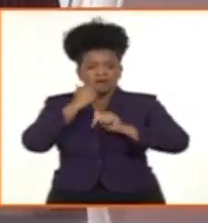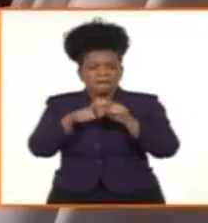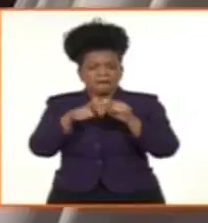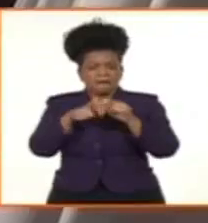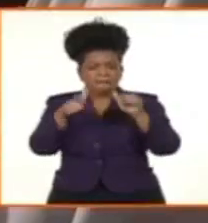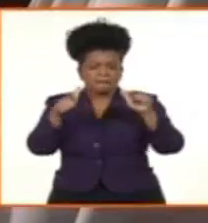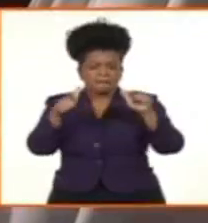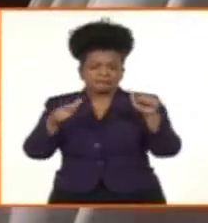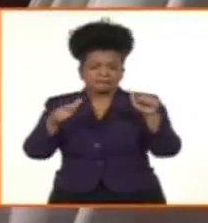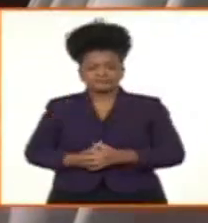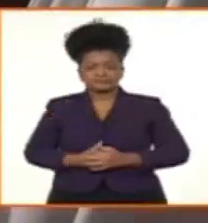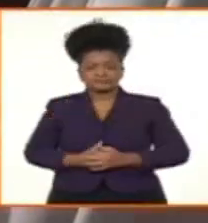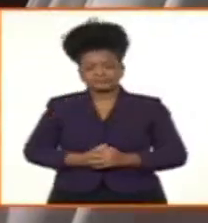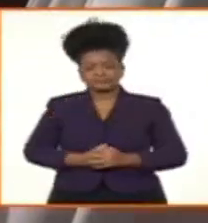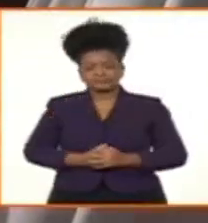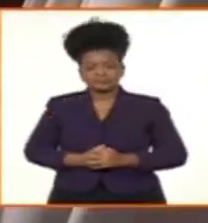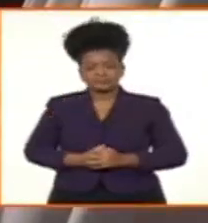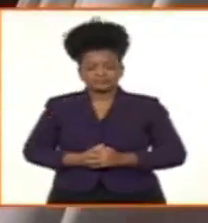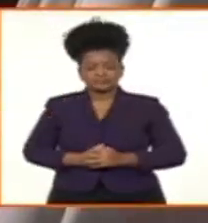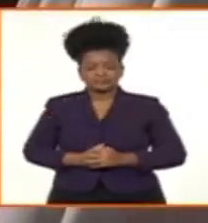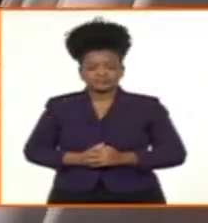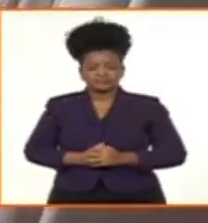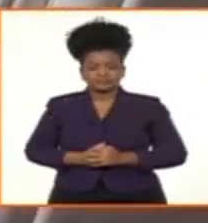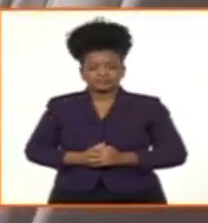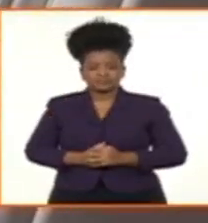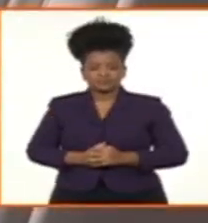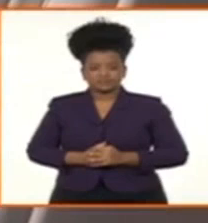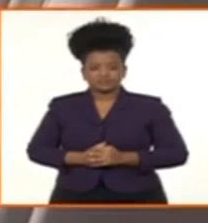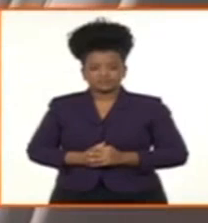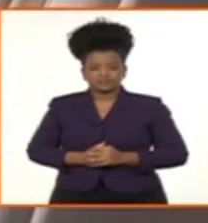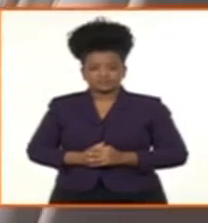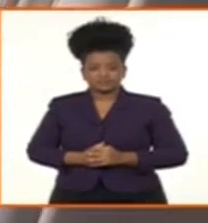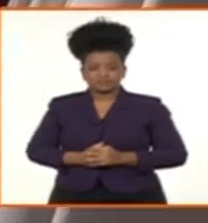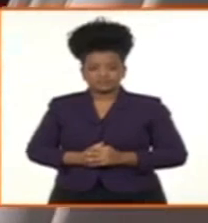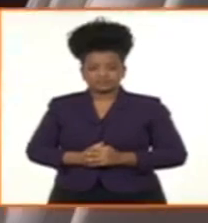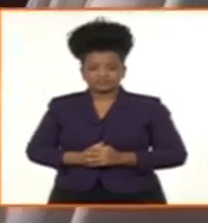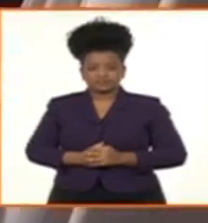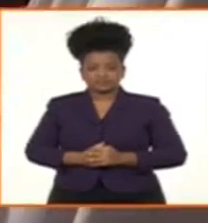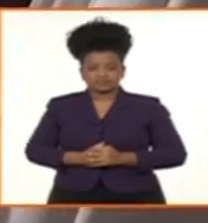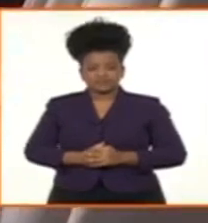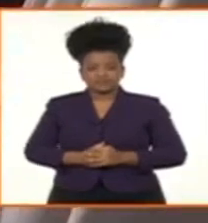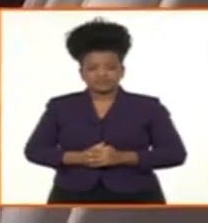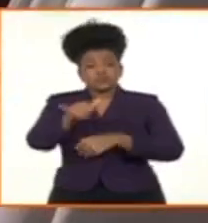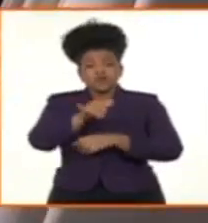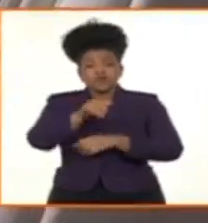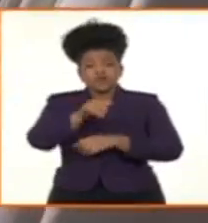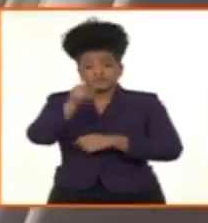permitiendo. Y ese permite el acceso incluso para aquellos que no tienen el par telefónico. Exacto,